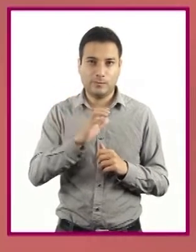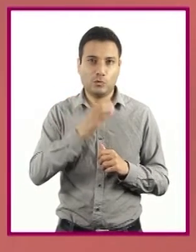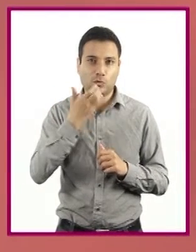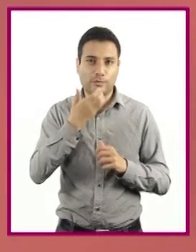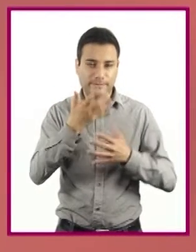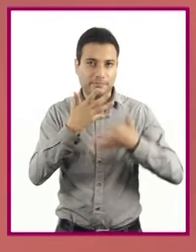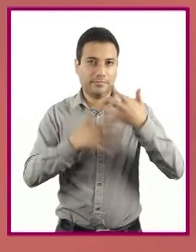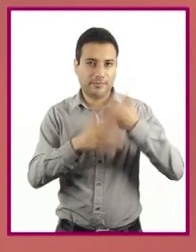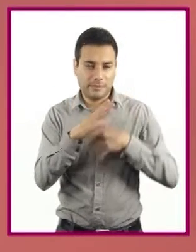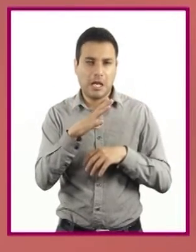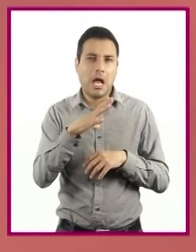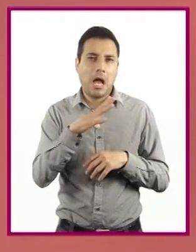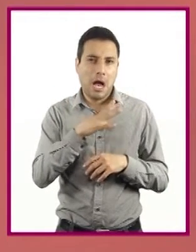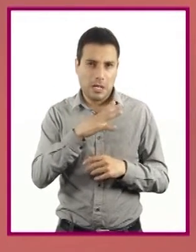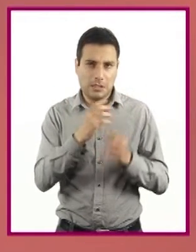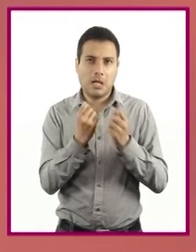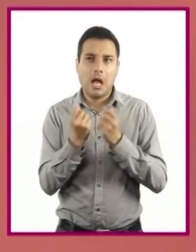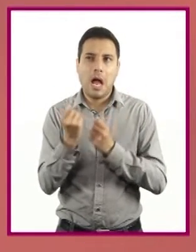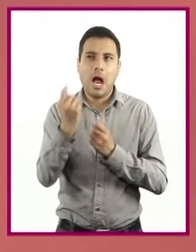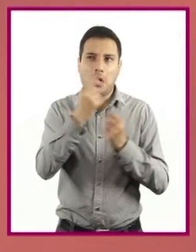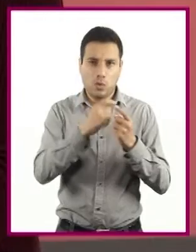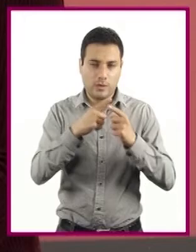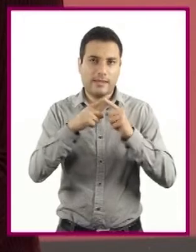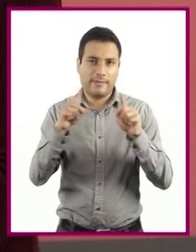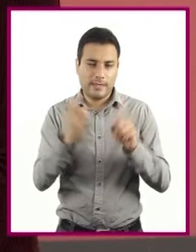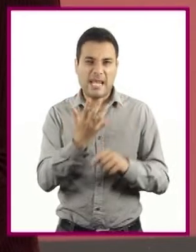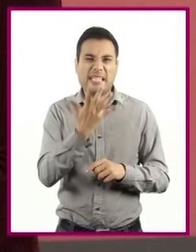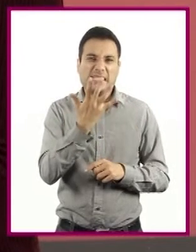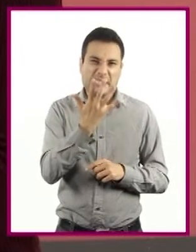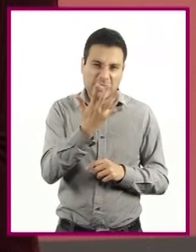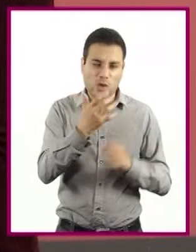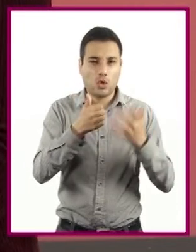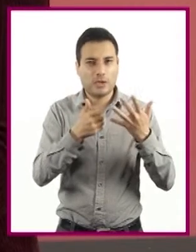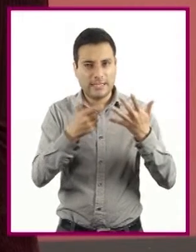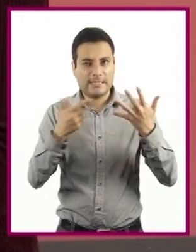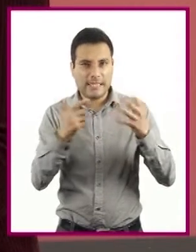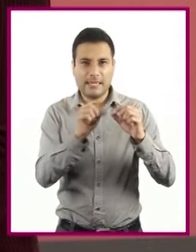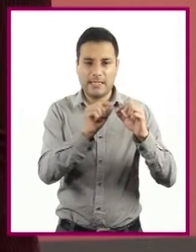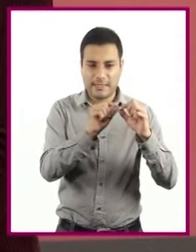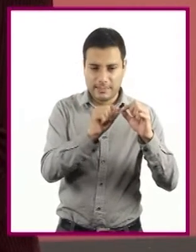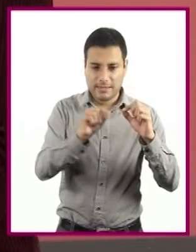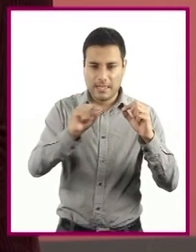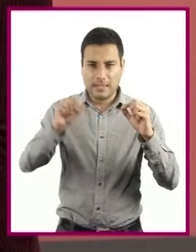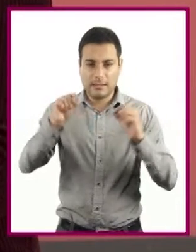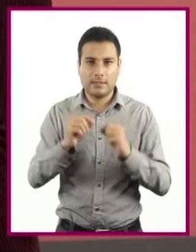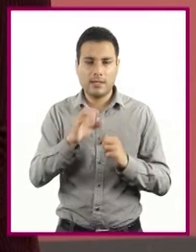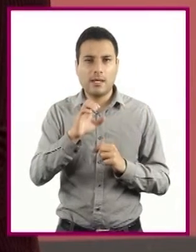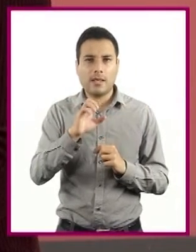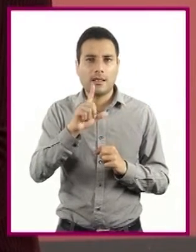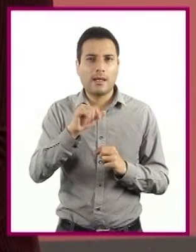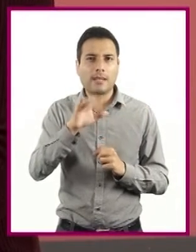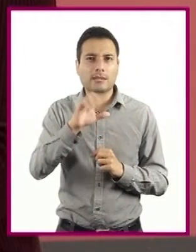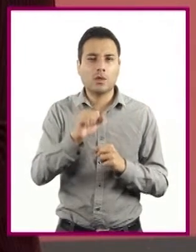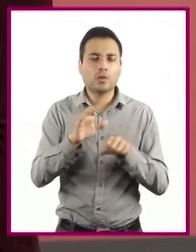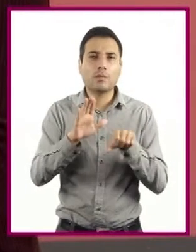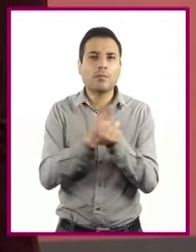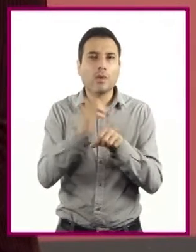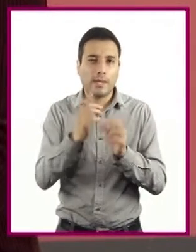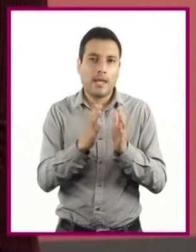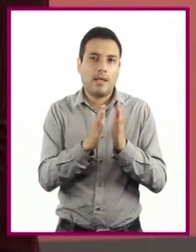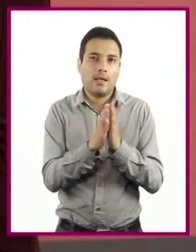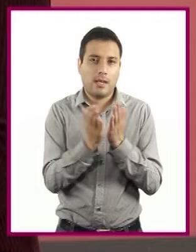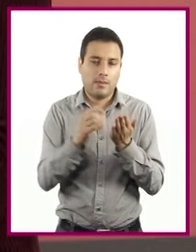algunas excepciones de proverbios clásicos de 5, 6 o 7 caracteres. Se denominan clásicos porque vienen de textos clásicos y